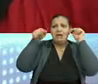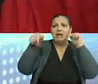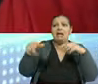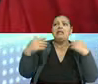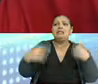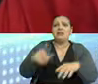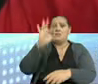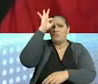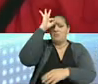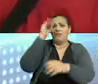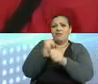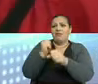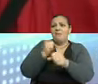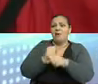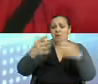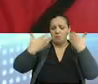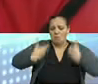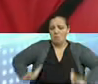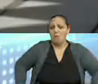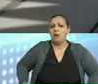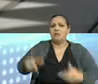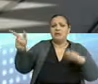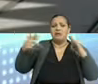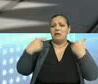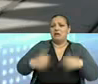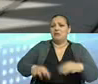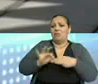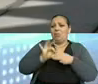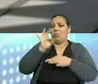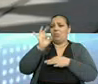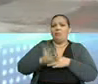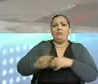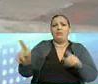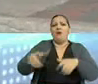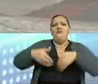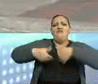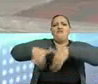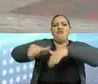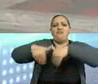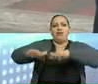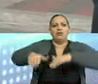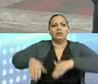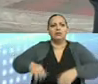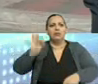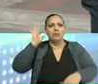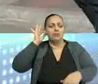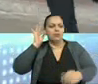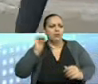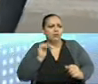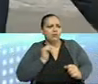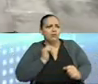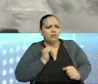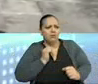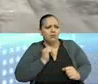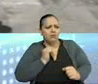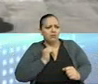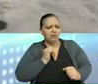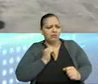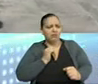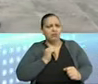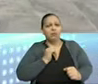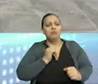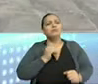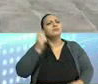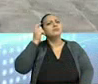hospitales, nos vienen a contagiar. Hay que ser insensible para hacer un... Recuerde que... Esa enfermera también tiene familia, iba a proveerse